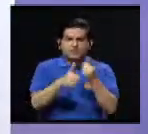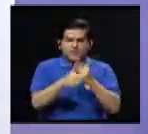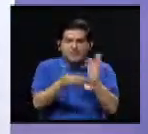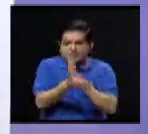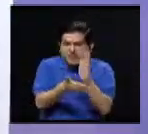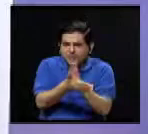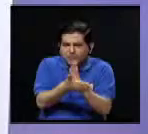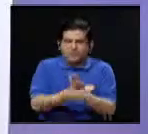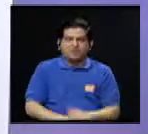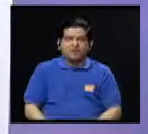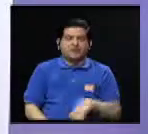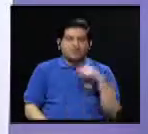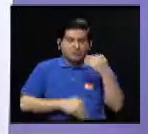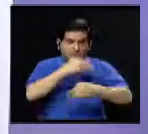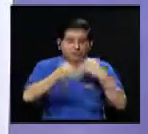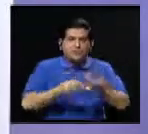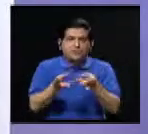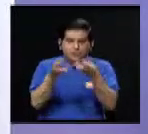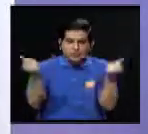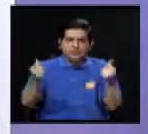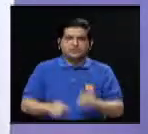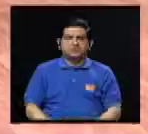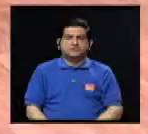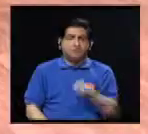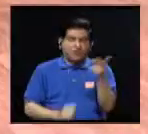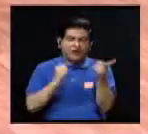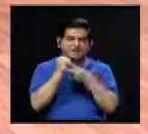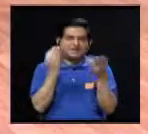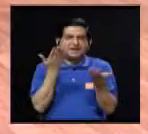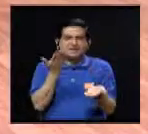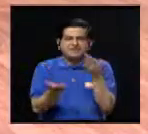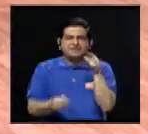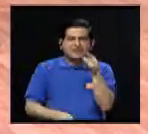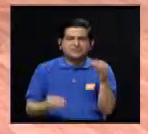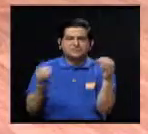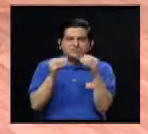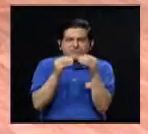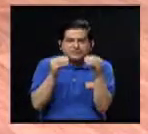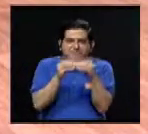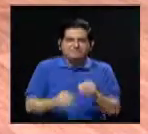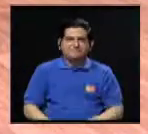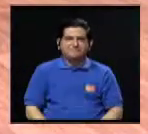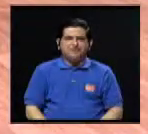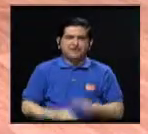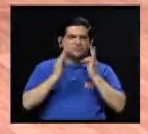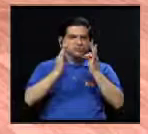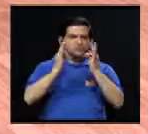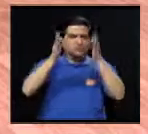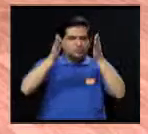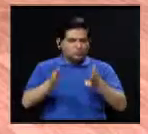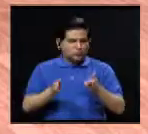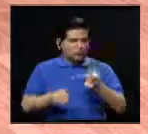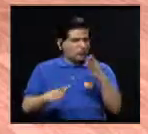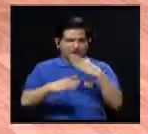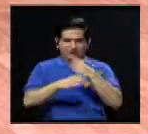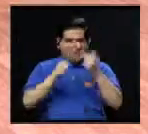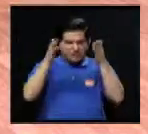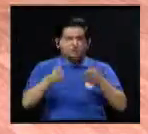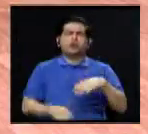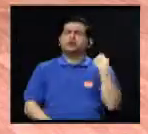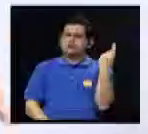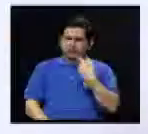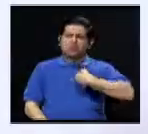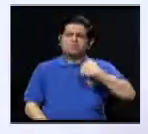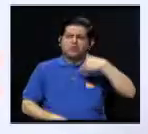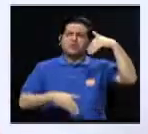así fuimos resolviendo las cuatro. Claro, esta vez fuiste como más, más tutora que realizadora. No,